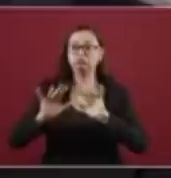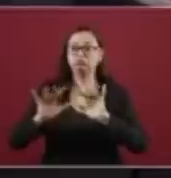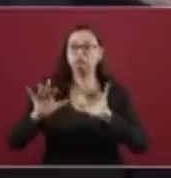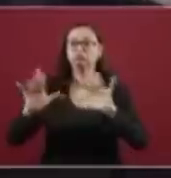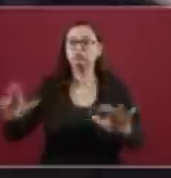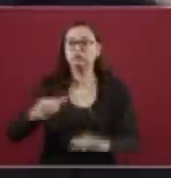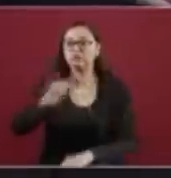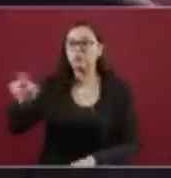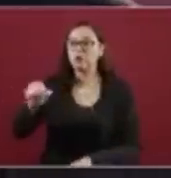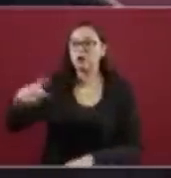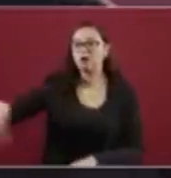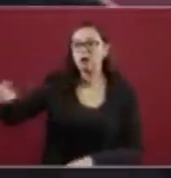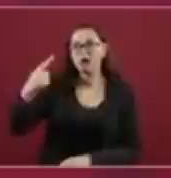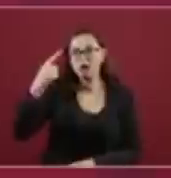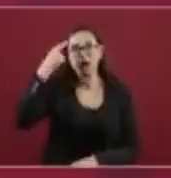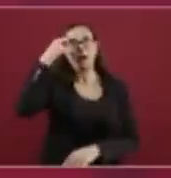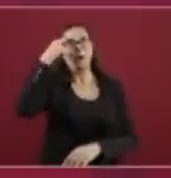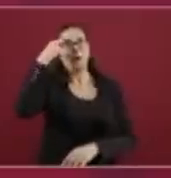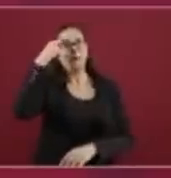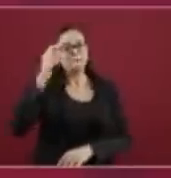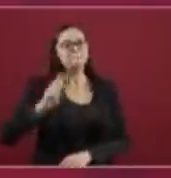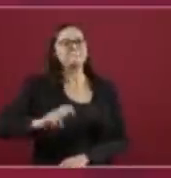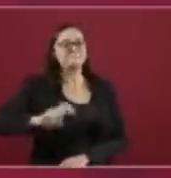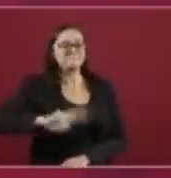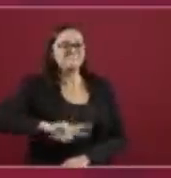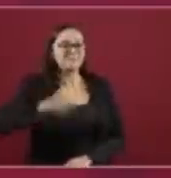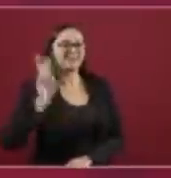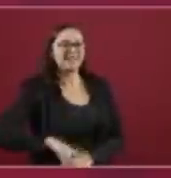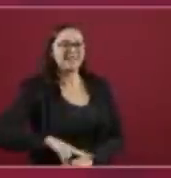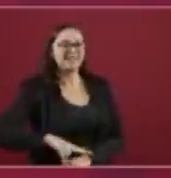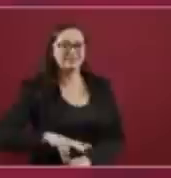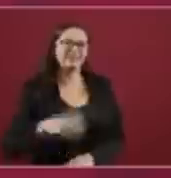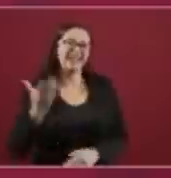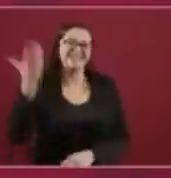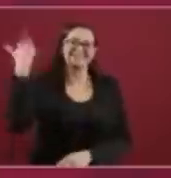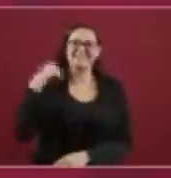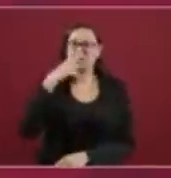Goebbels, el propagandista de Hitler.